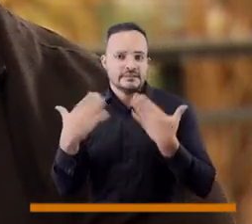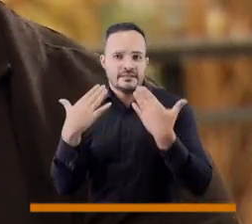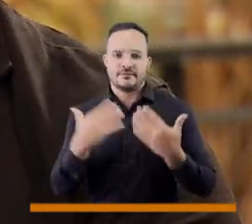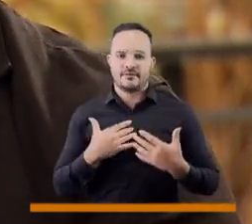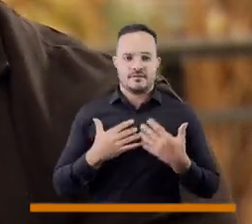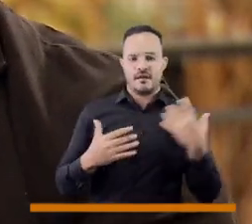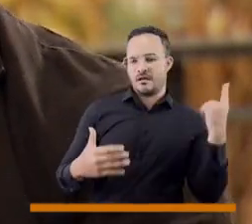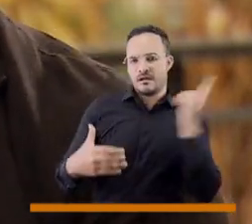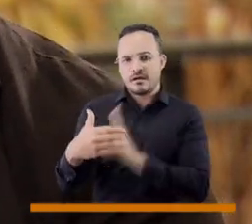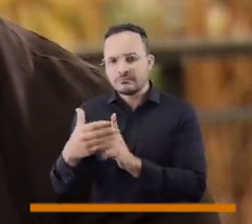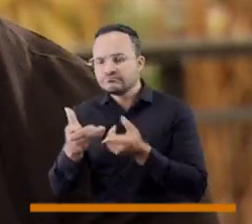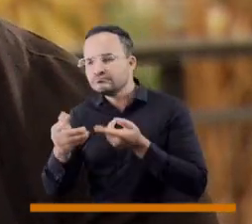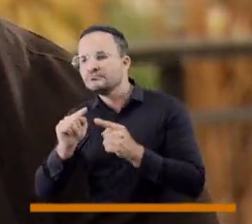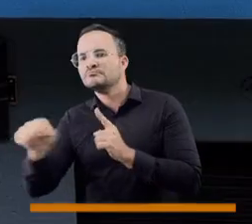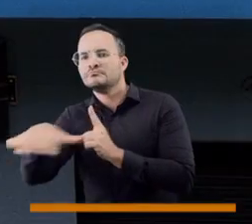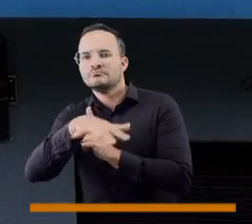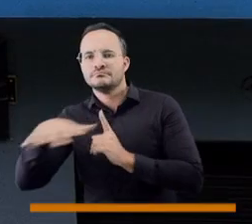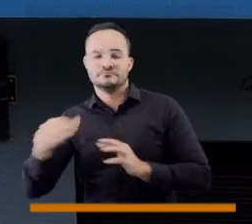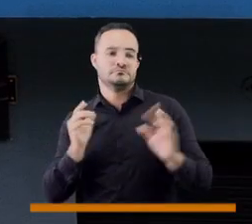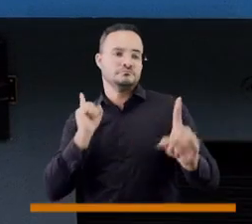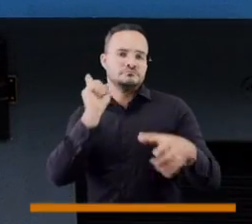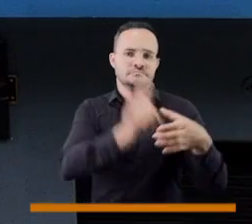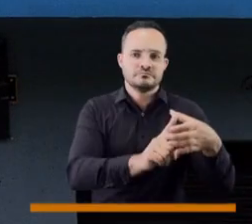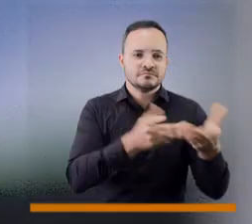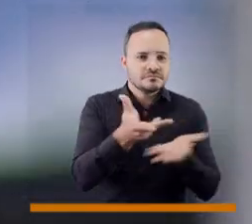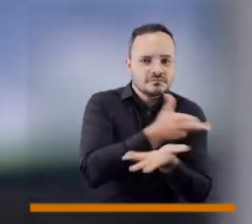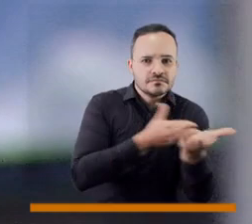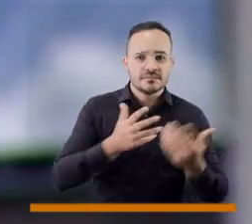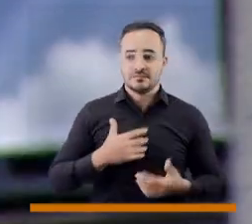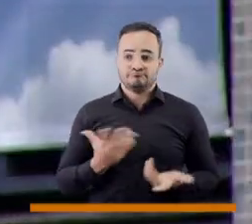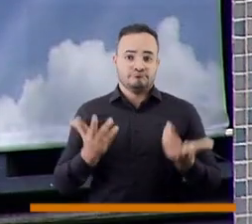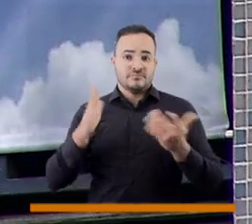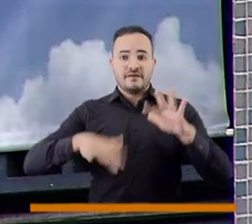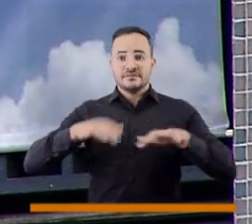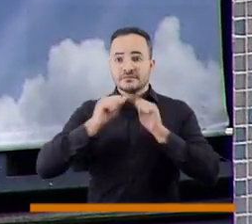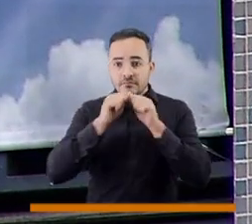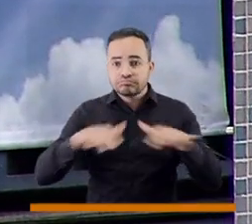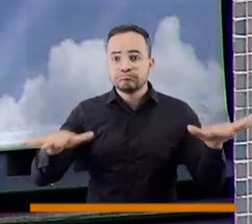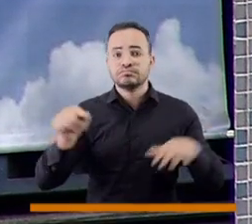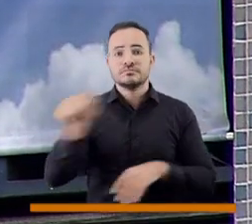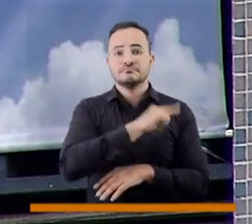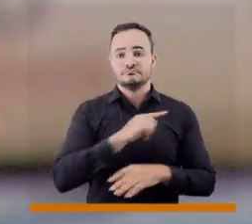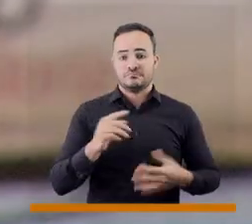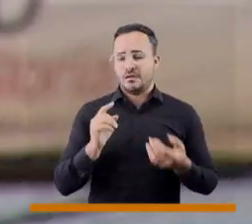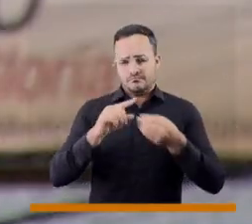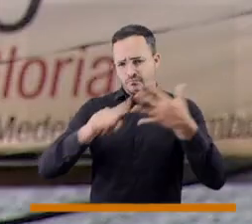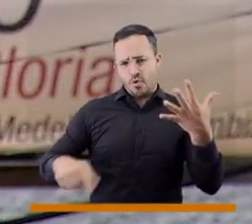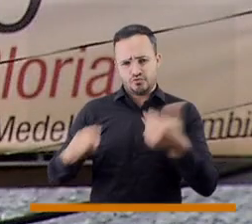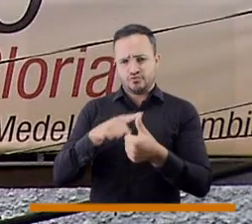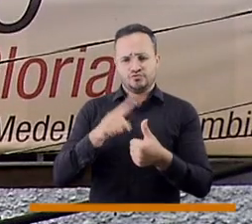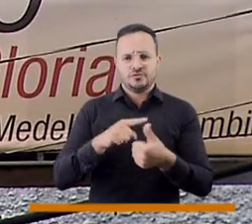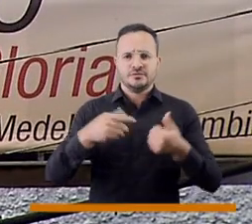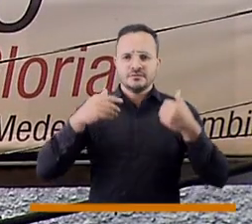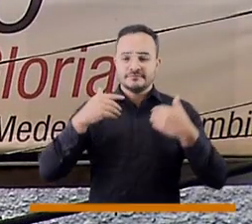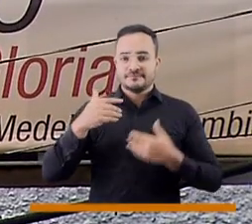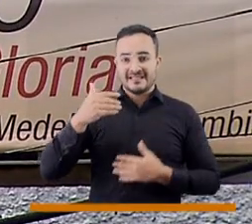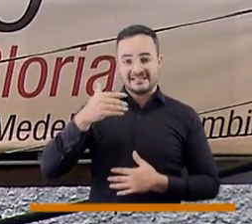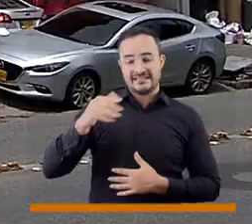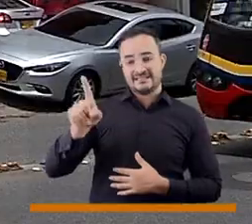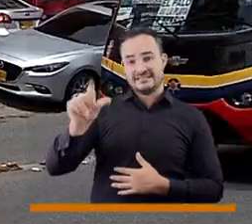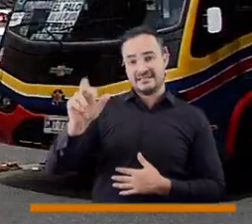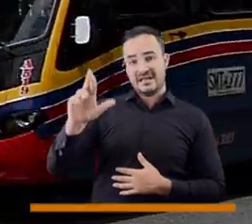territorios, hemos podido acercarnos a los barrios y hemos podido hacer convocatoria con cada uno de los líderes interreligiosos. No solamente hay pastores,